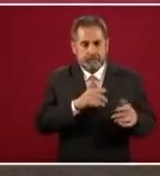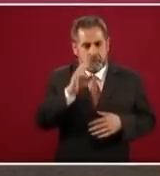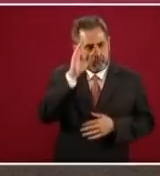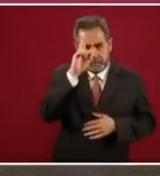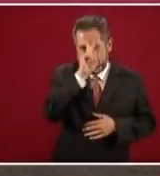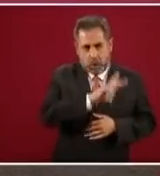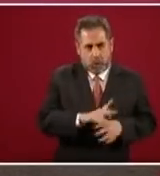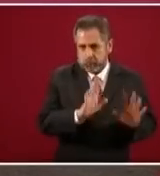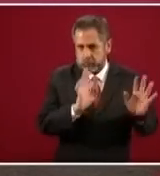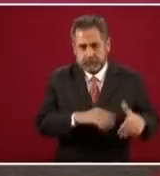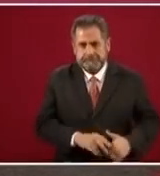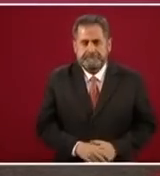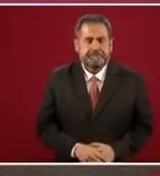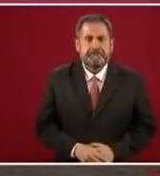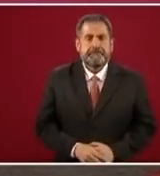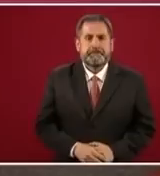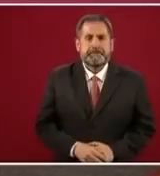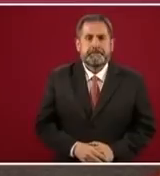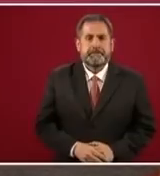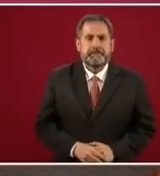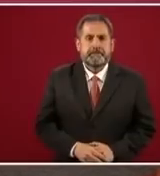barbaridad.